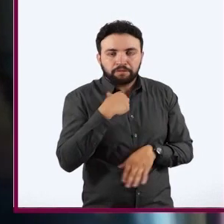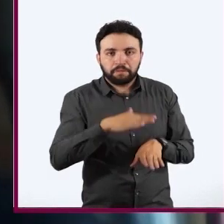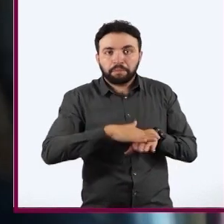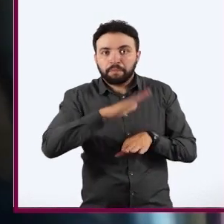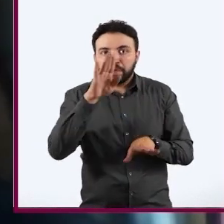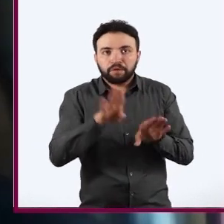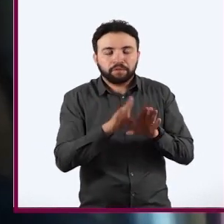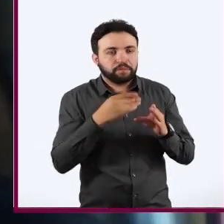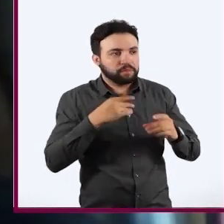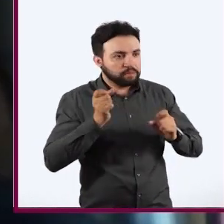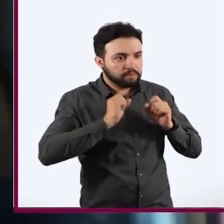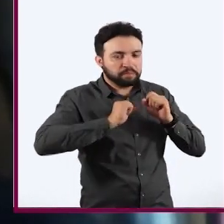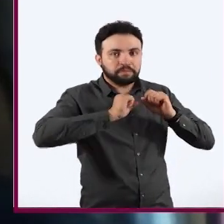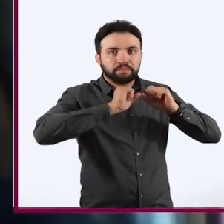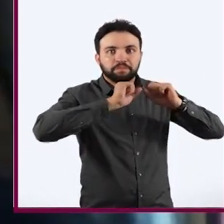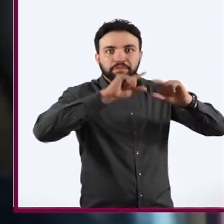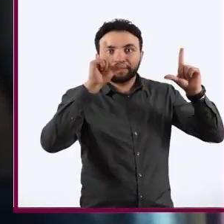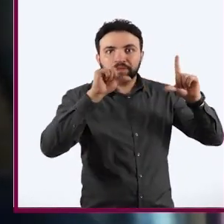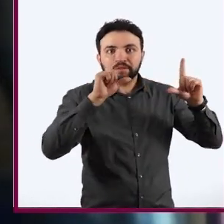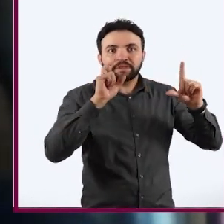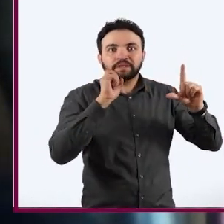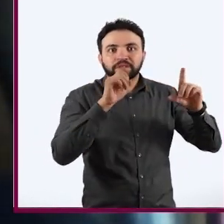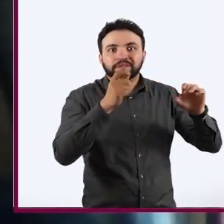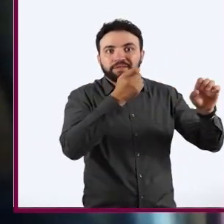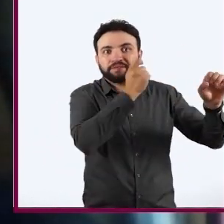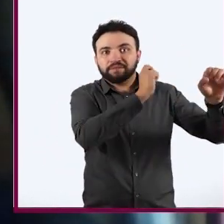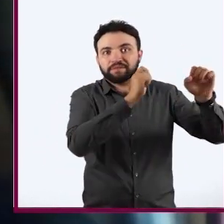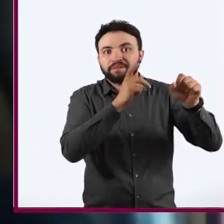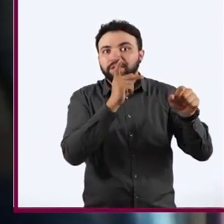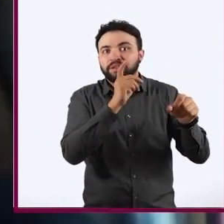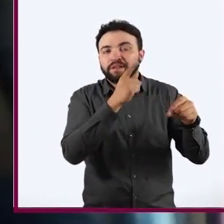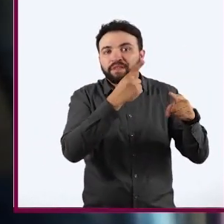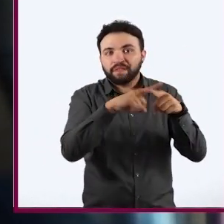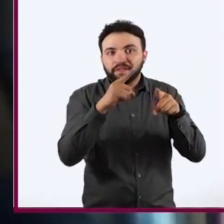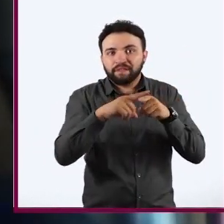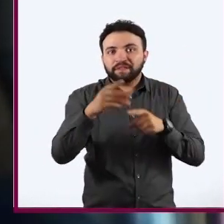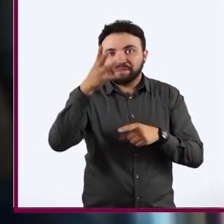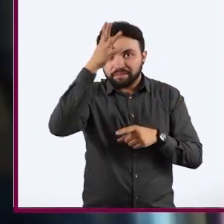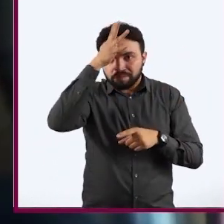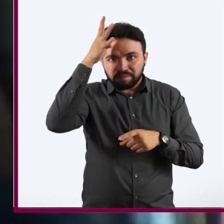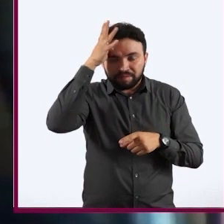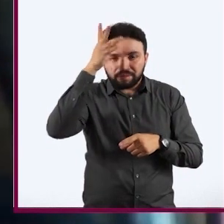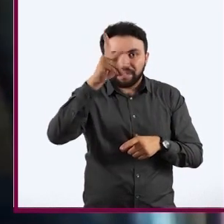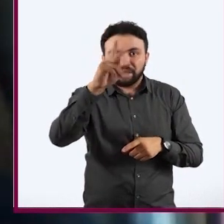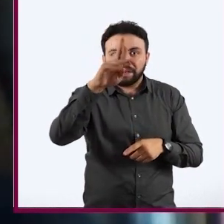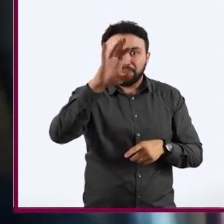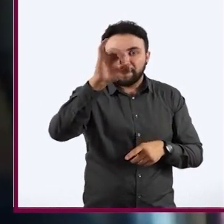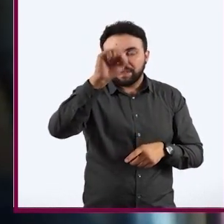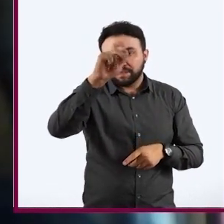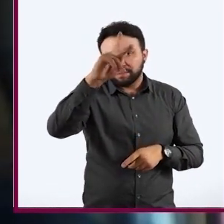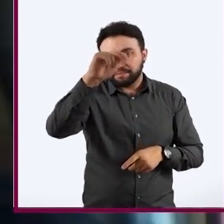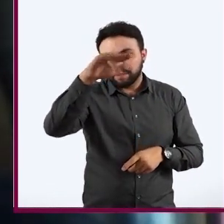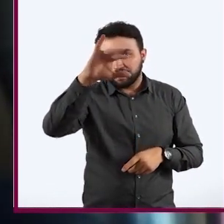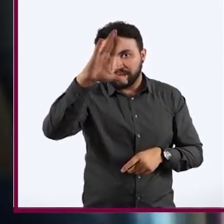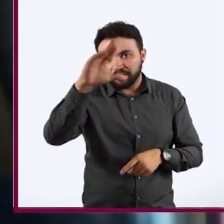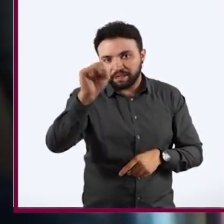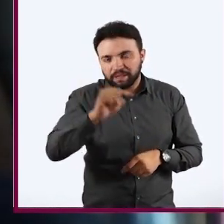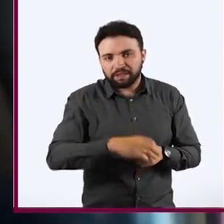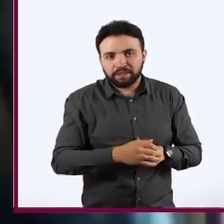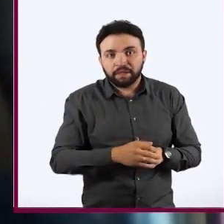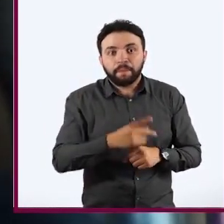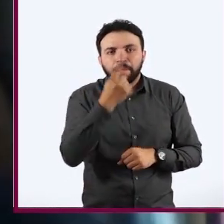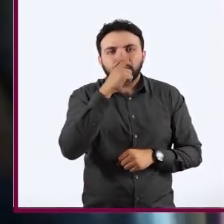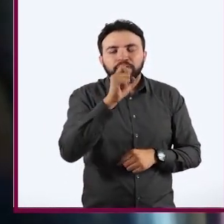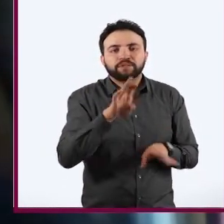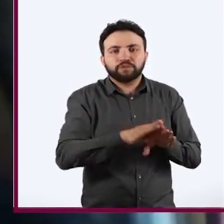admirar cada vez más las culturas prehispánicas de Mesoamérica, ¿verdad? Y entrar en una nueva dimensión para colocar